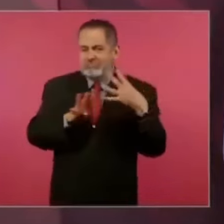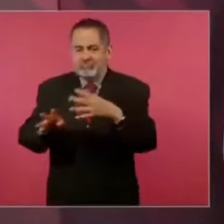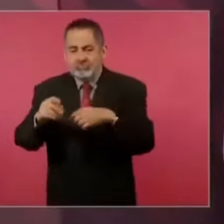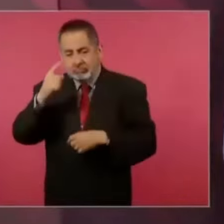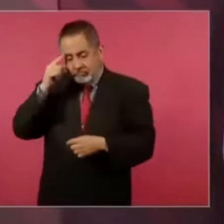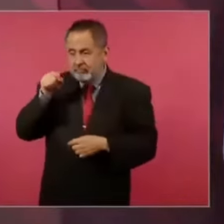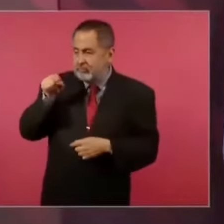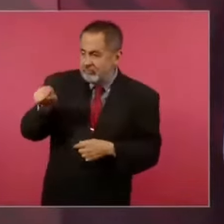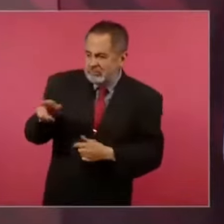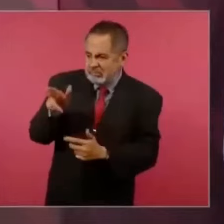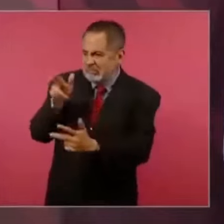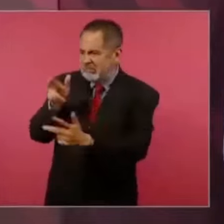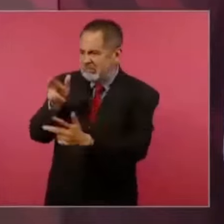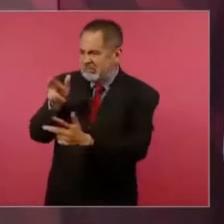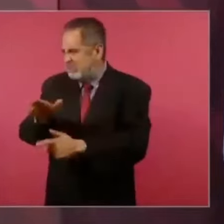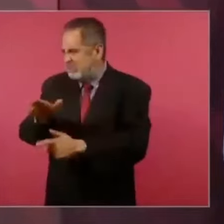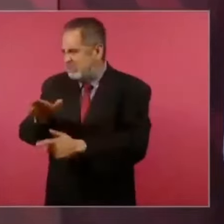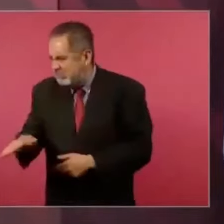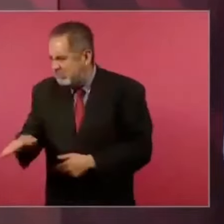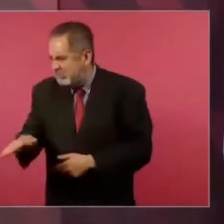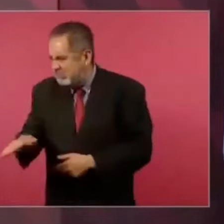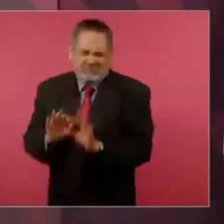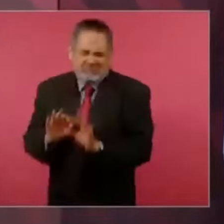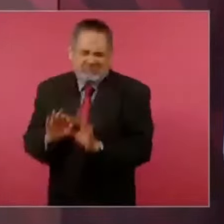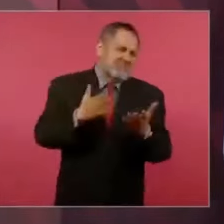para celebrarlo.